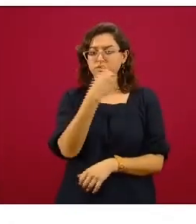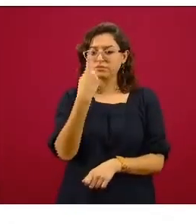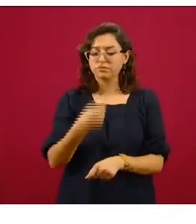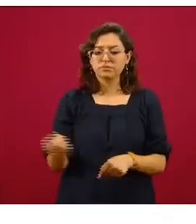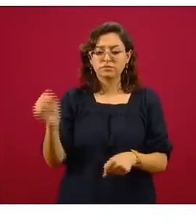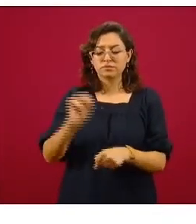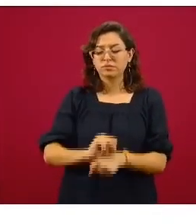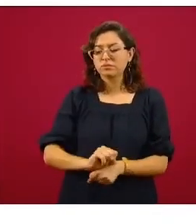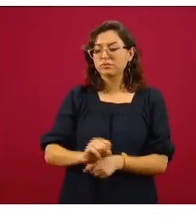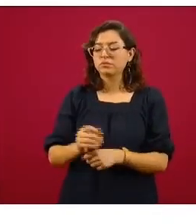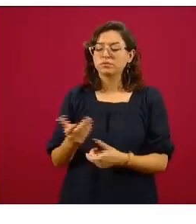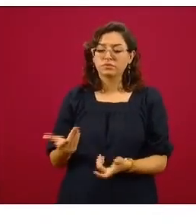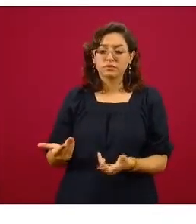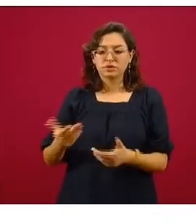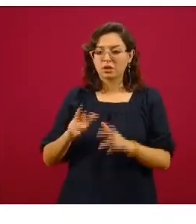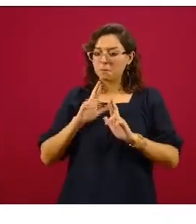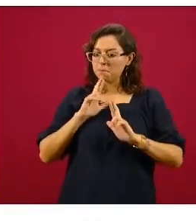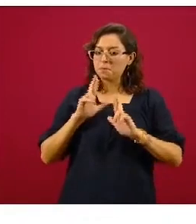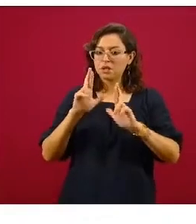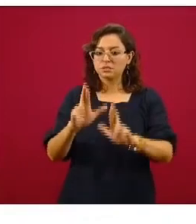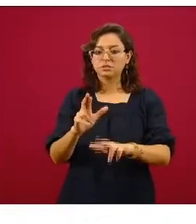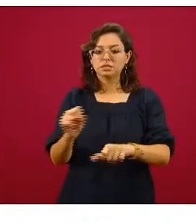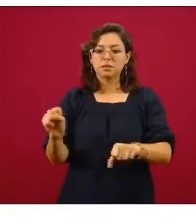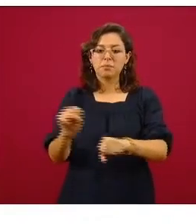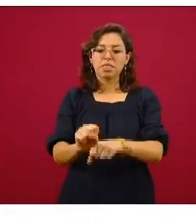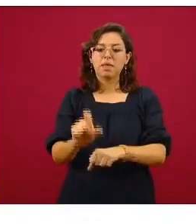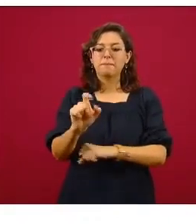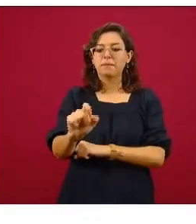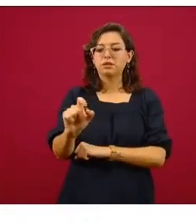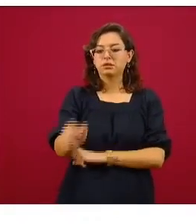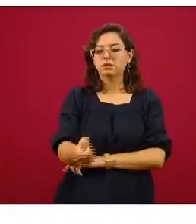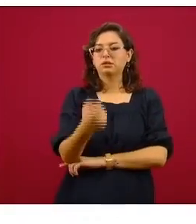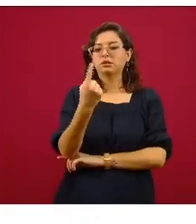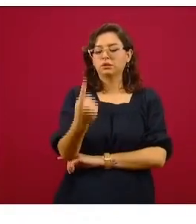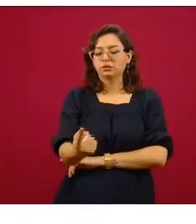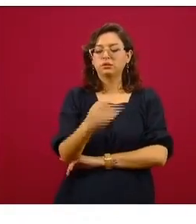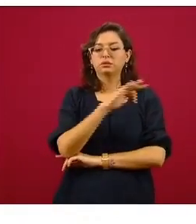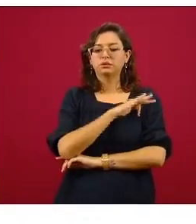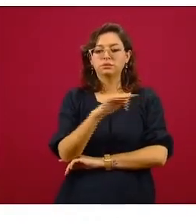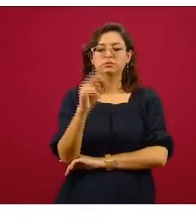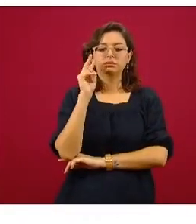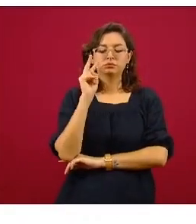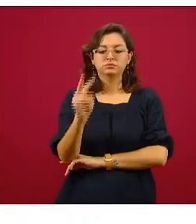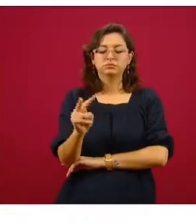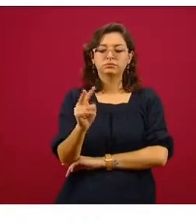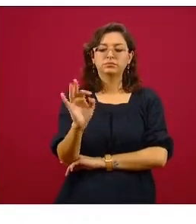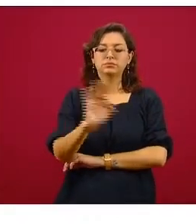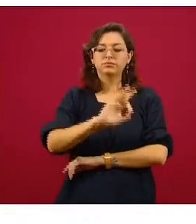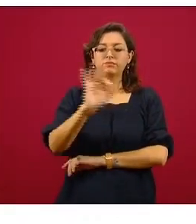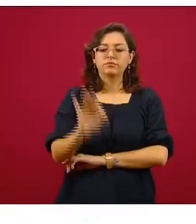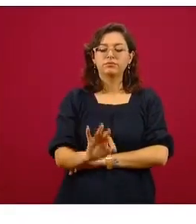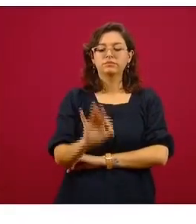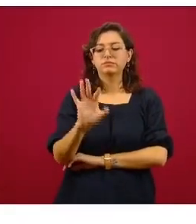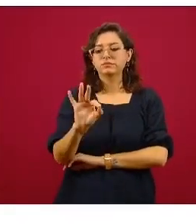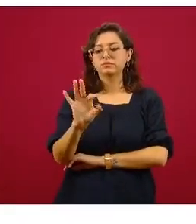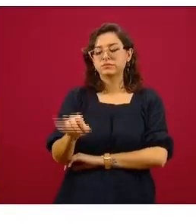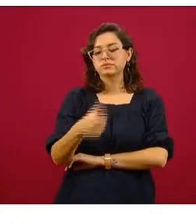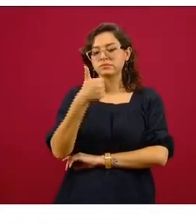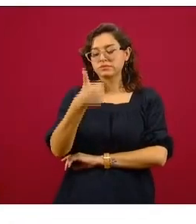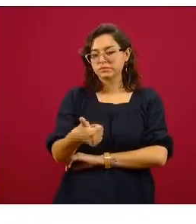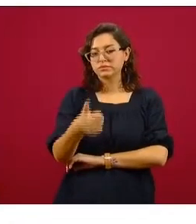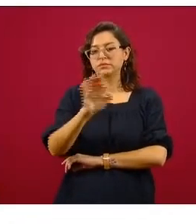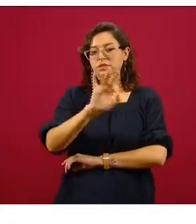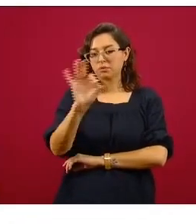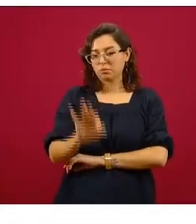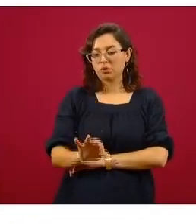están pendientes de emitirse, es la 21. Y en la 21 podemos ver un porcentaje de positividad de 46%.